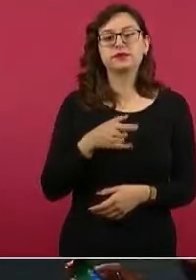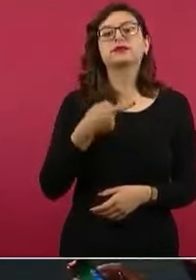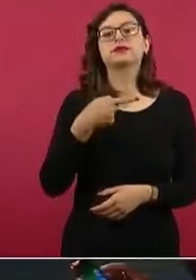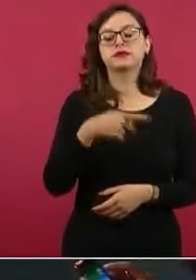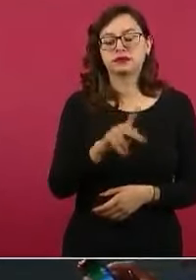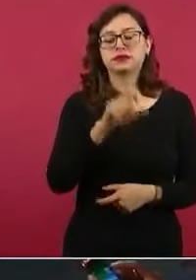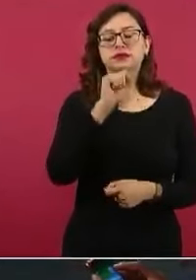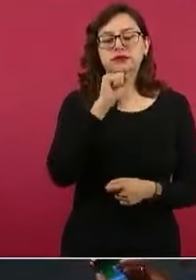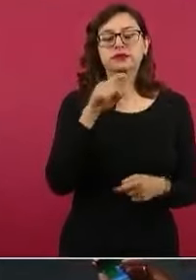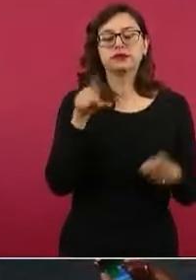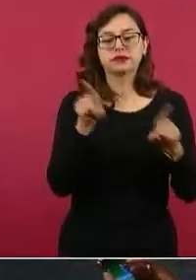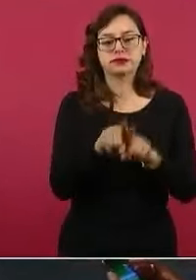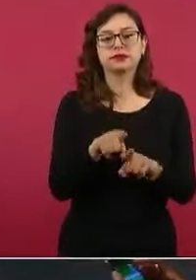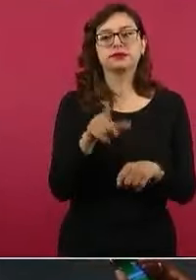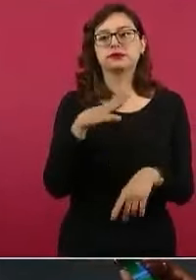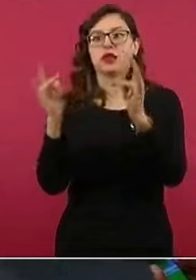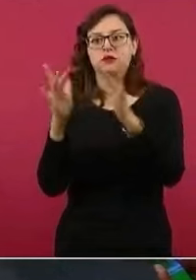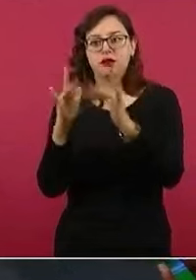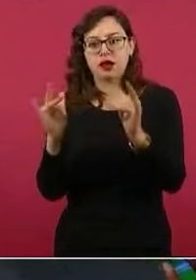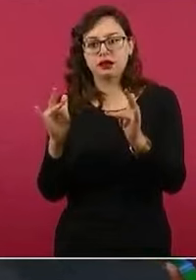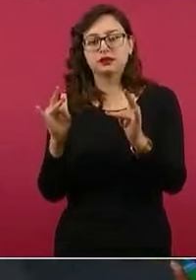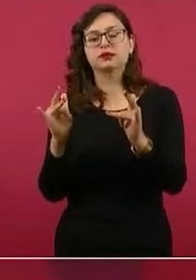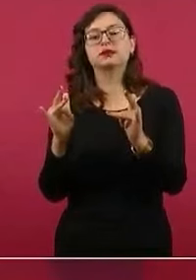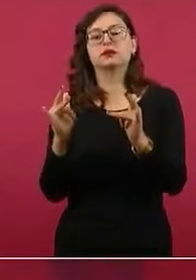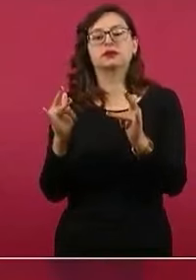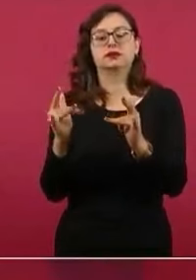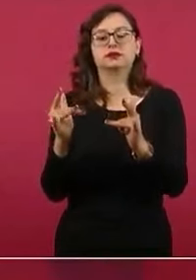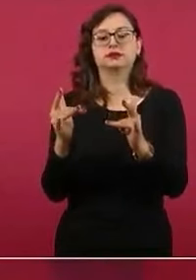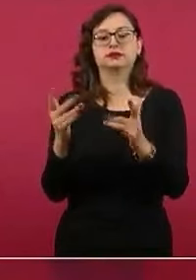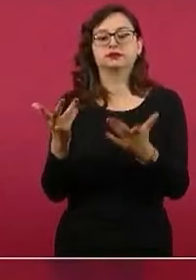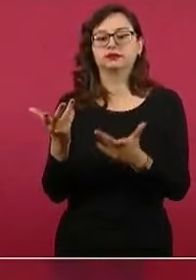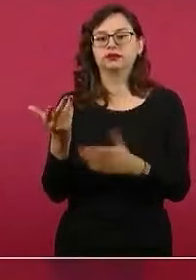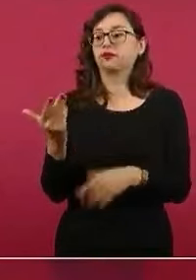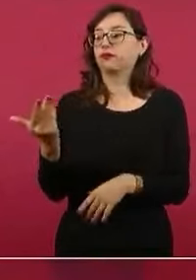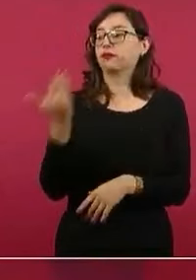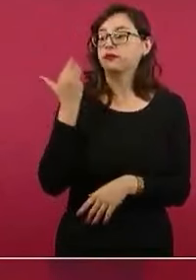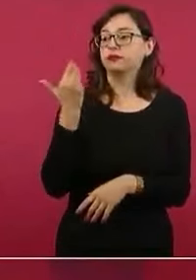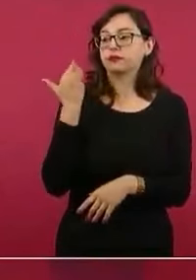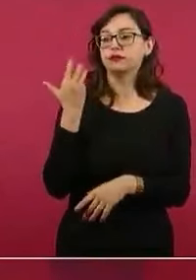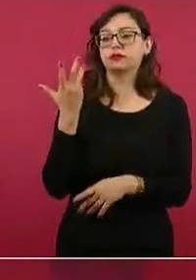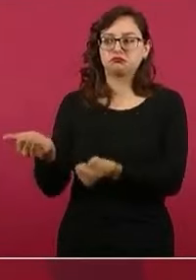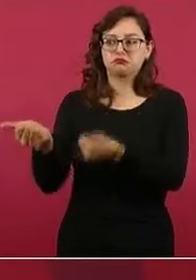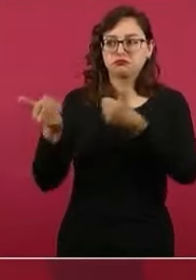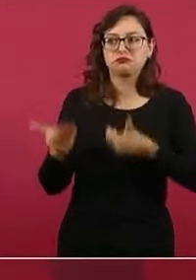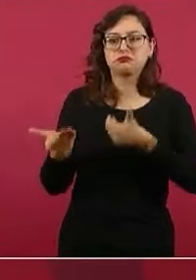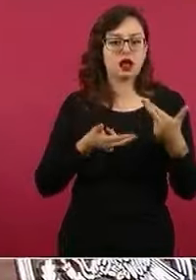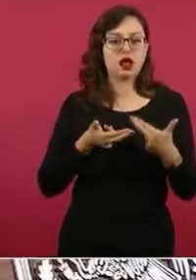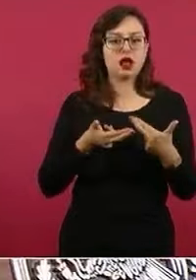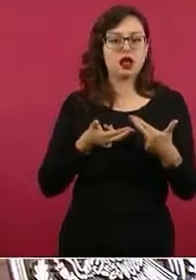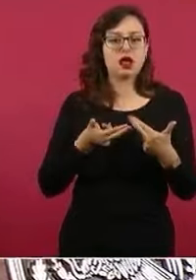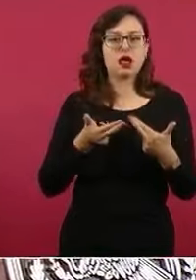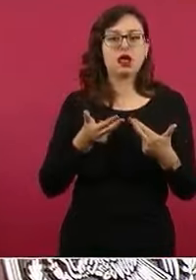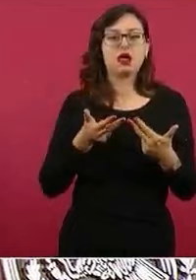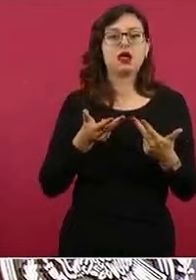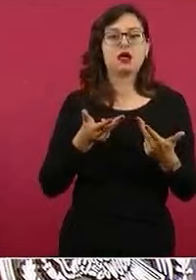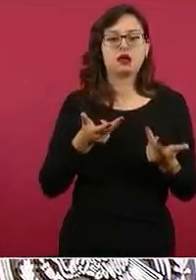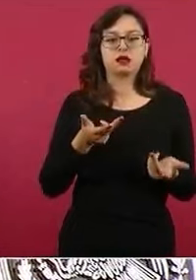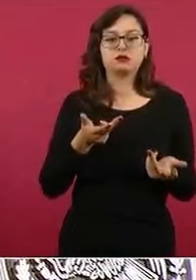ya hay gestiones en Francia. Acaba de haber una devolución importante de piezas de los